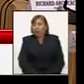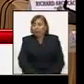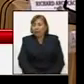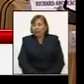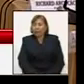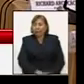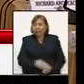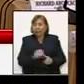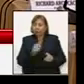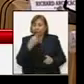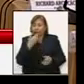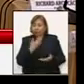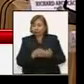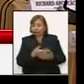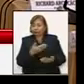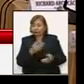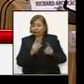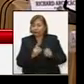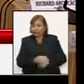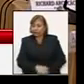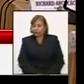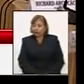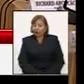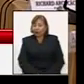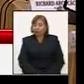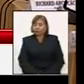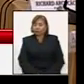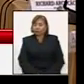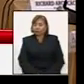Una pregunta. Gracias, sí, presidente. Señor Arce, cómo no.